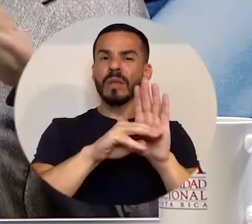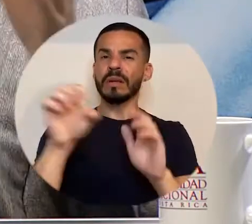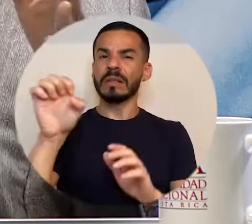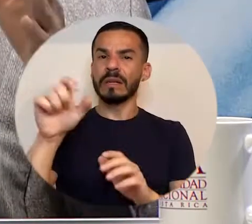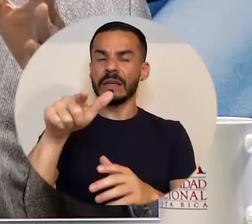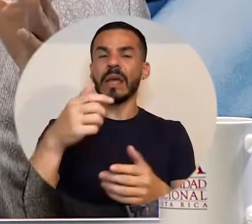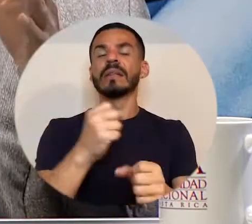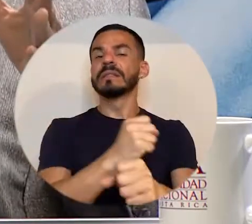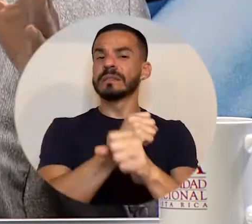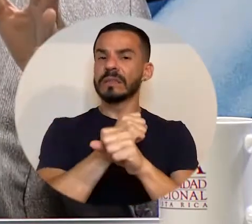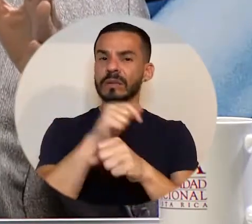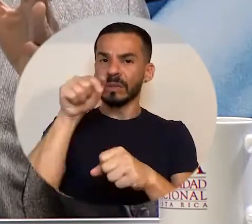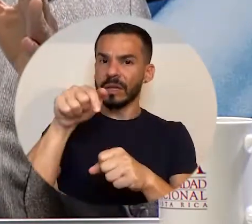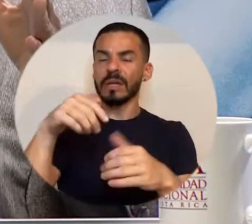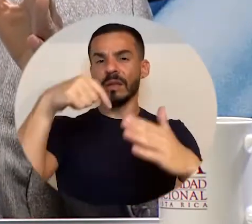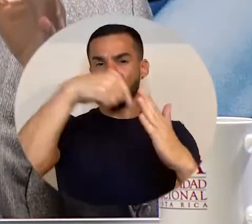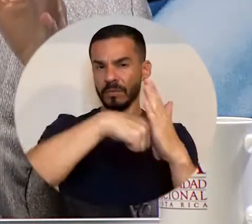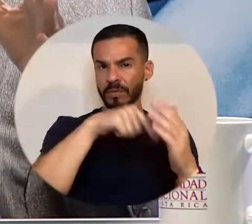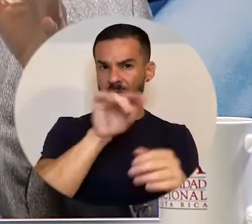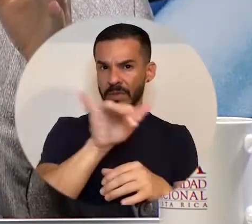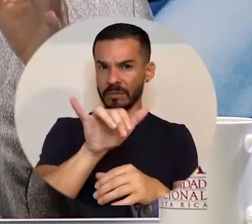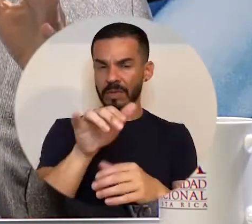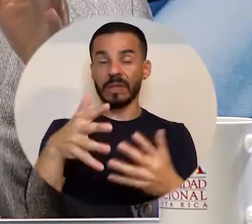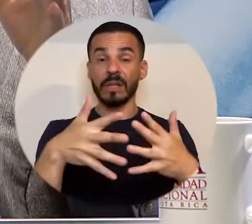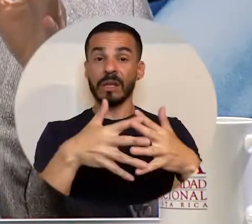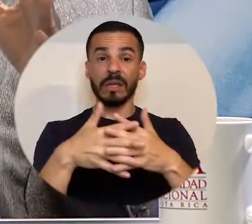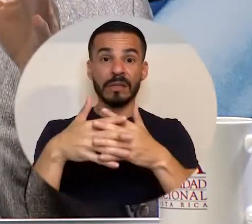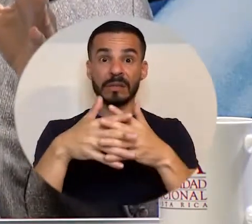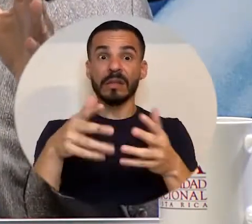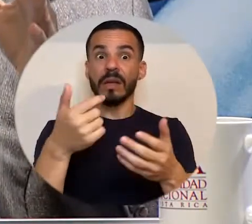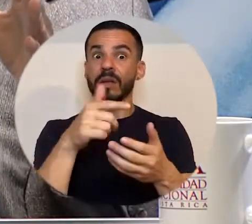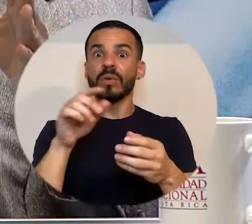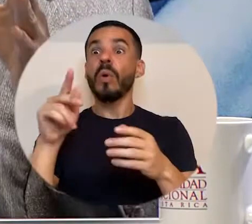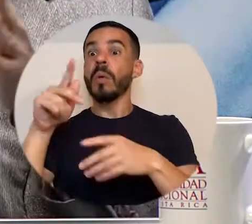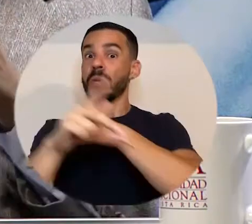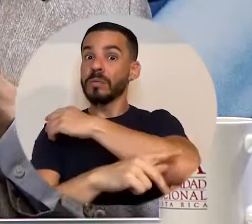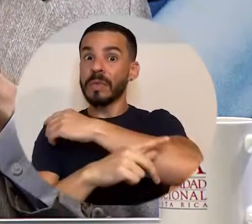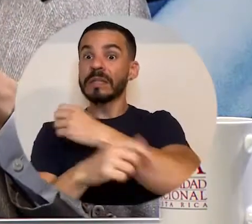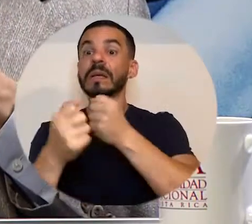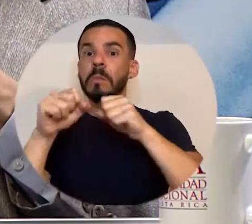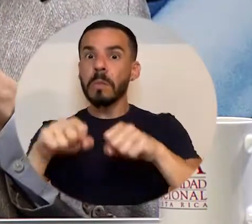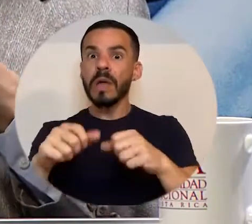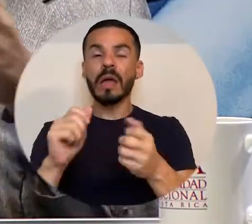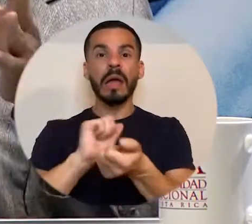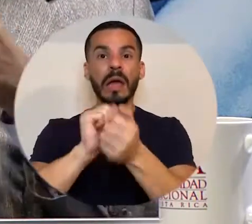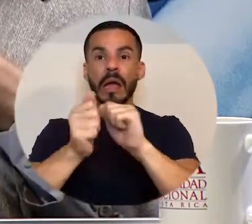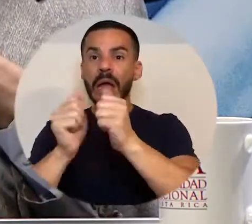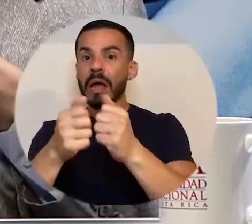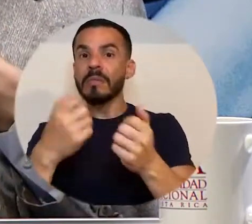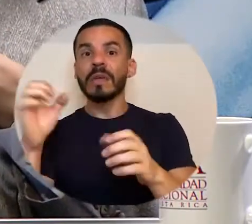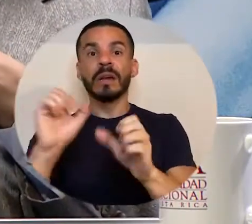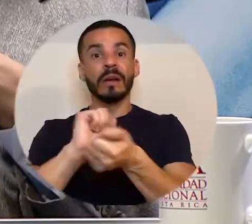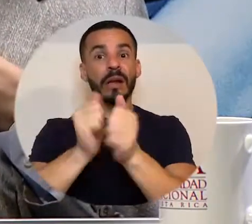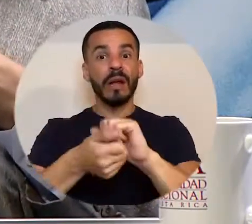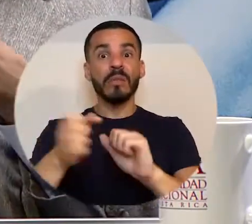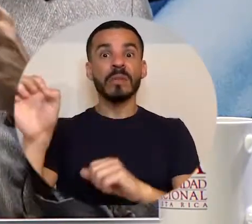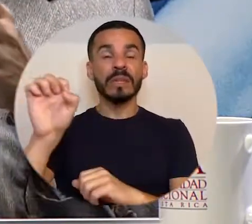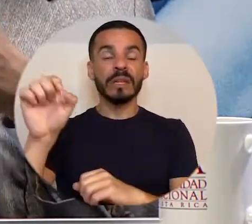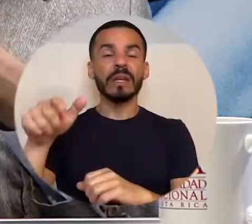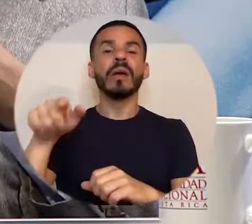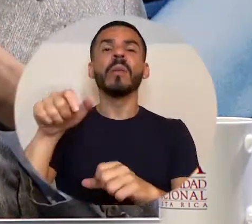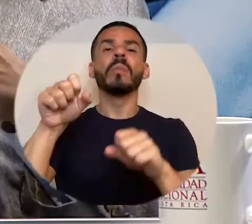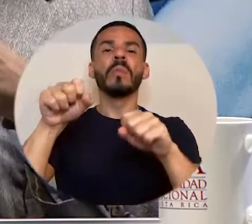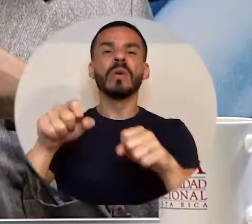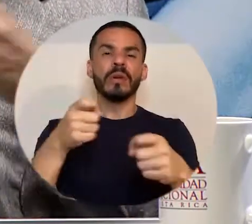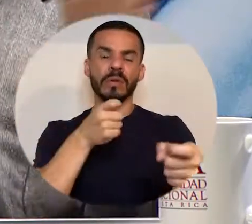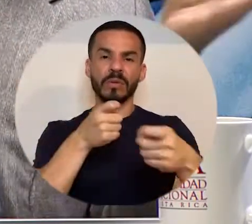una cuestión de seguridad ahí de fondo. Es decir, los estados que estén mejor preparados para el cambio energético, para las energías limpias, serán